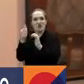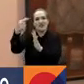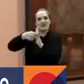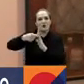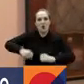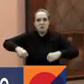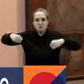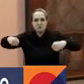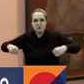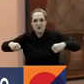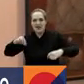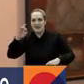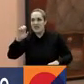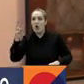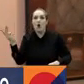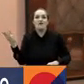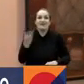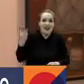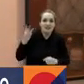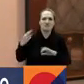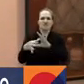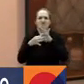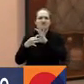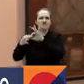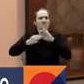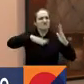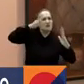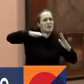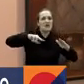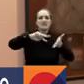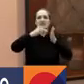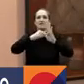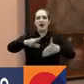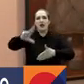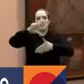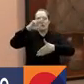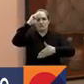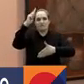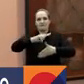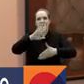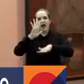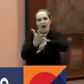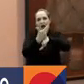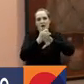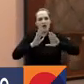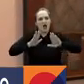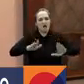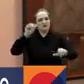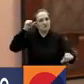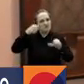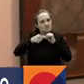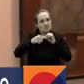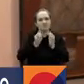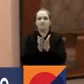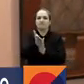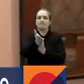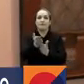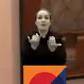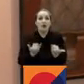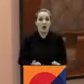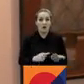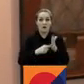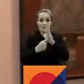entonces no dejar olvidar todo lo que ha sucedido con el pueblo latinoamericano a través del arte. Pues nosotros seguiremos